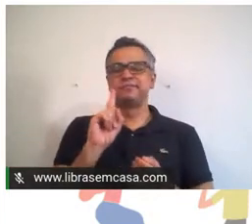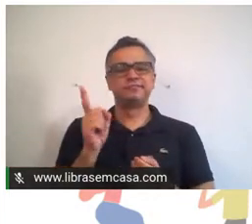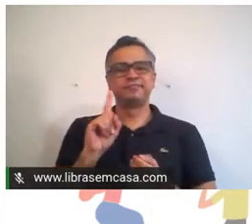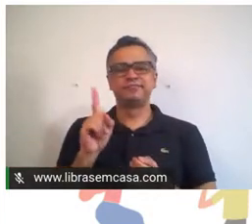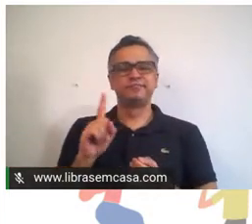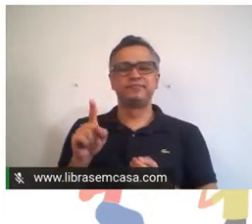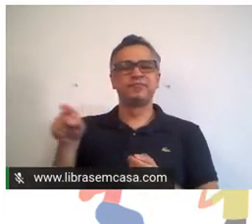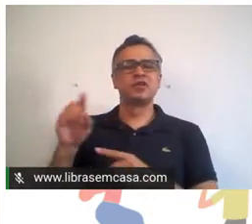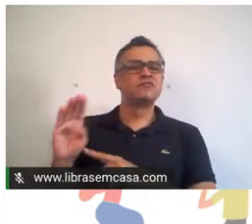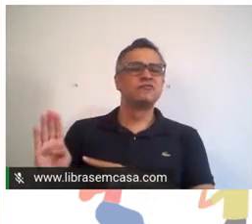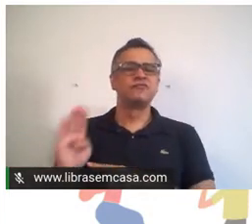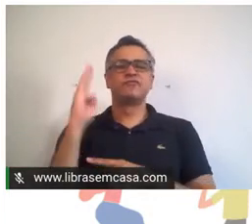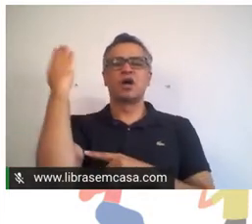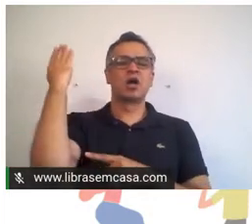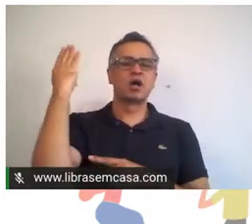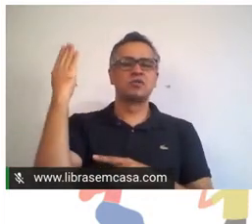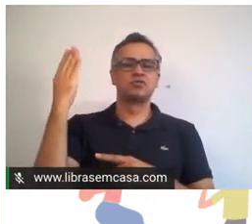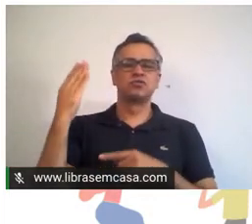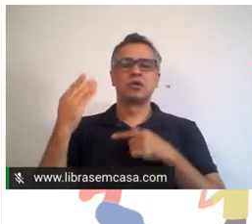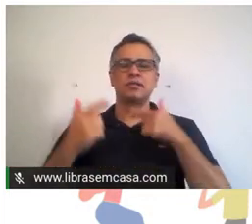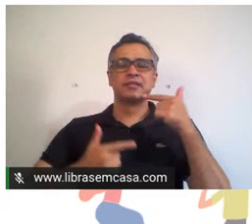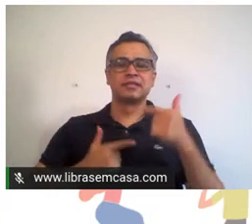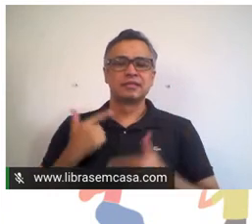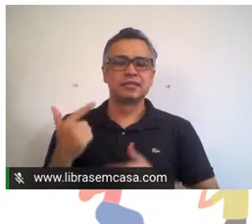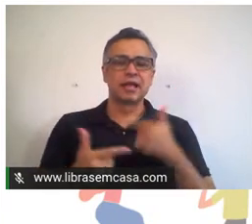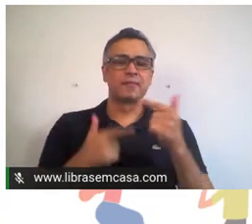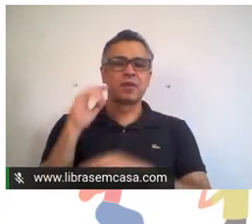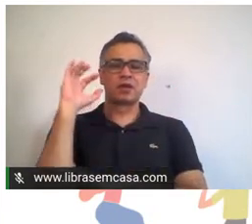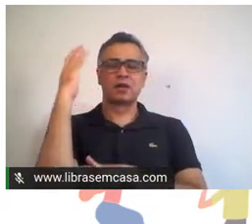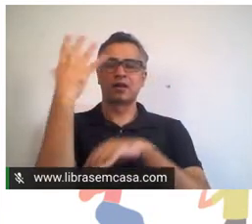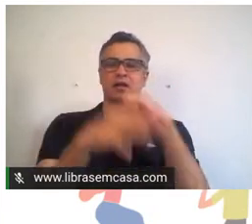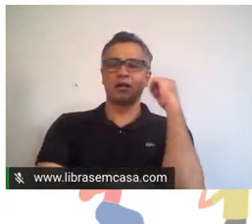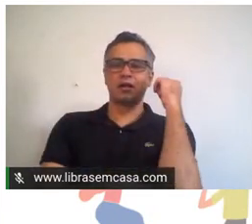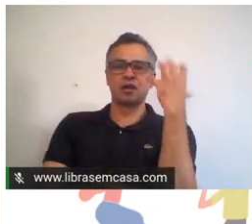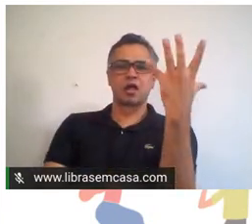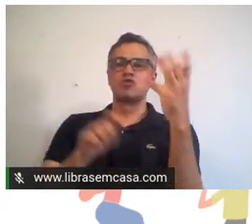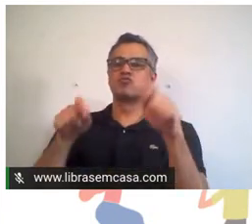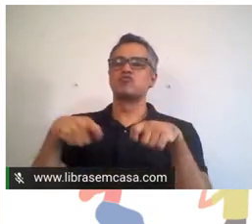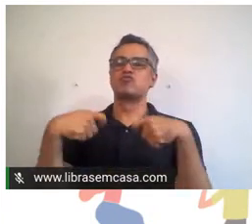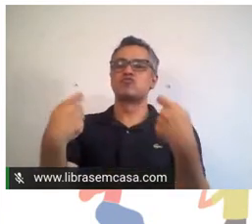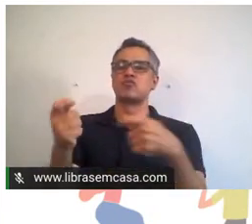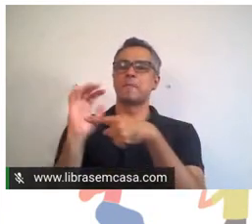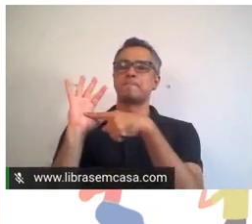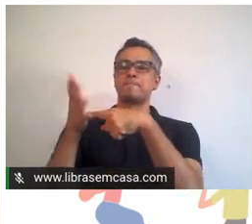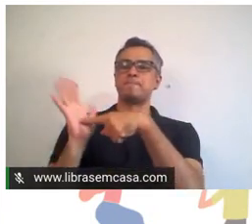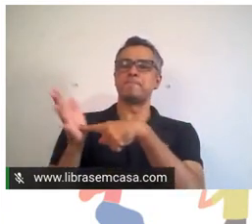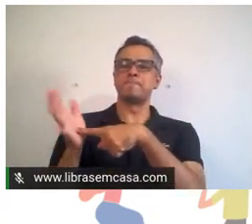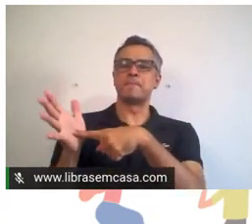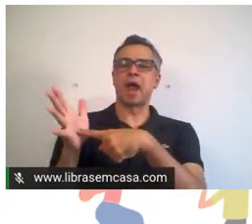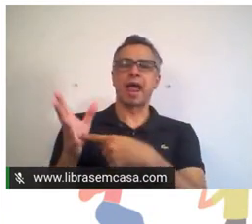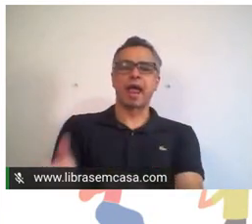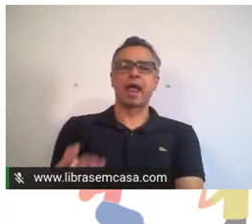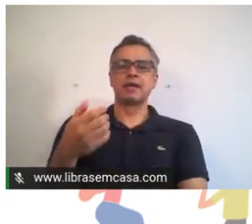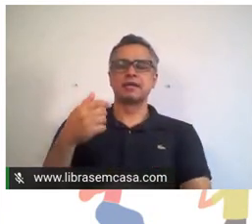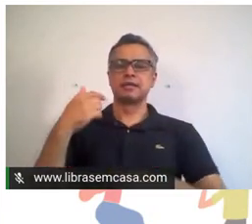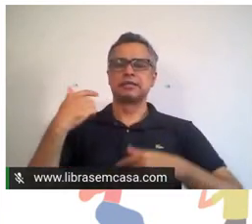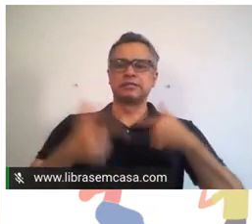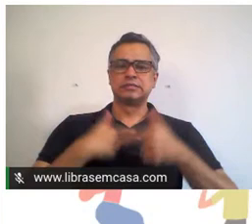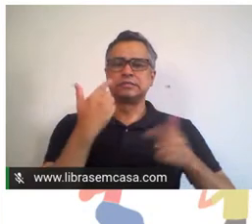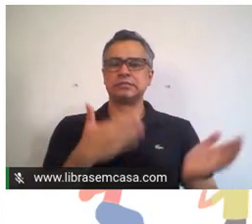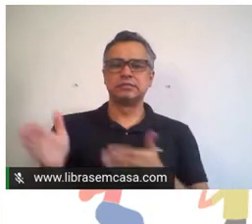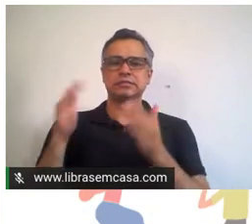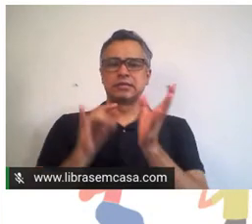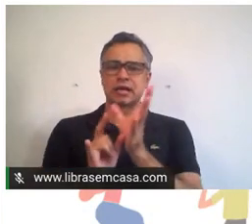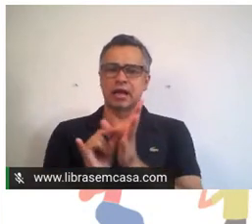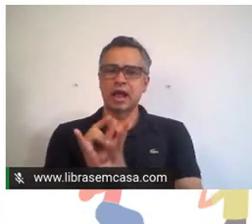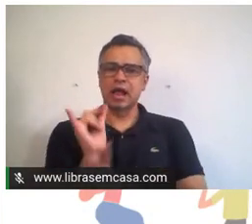de trabajar con la naturaleza como si fuera un insumo de esta gran maquinaria que es este capitalismo neoliberal que nos